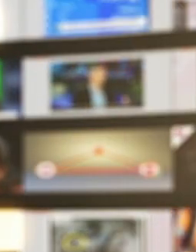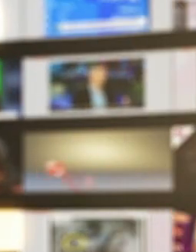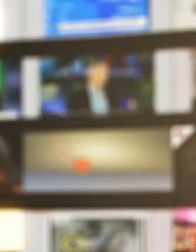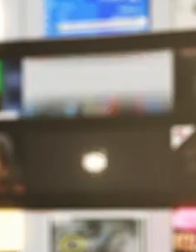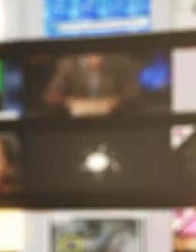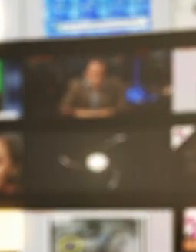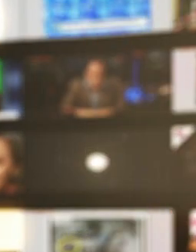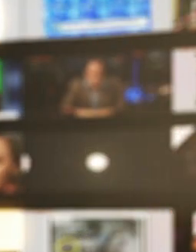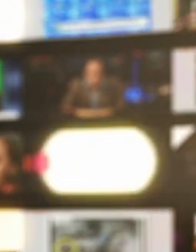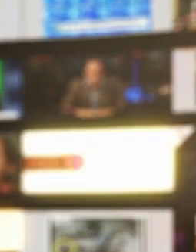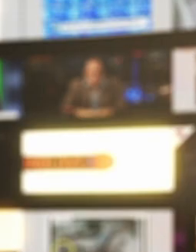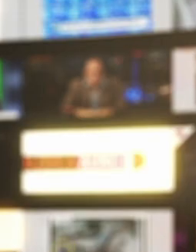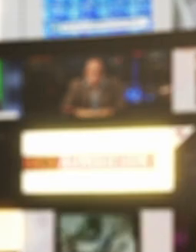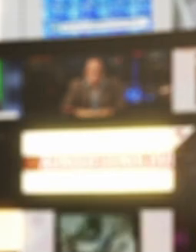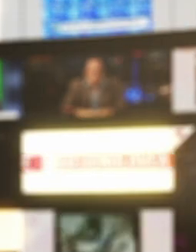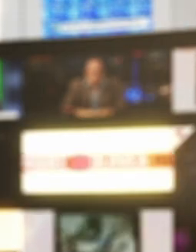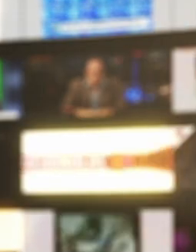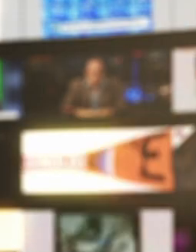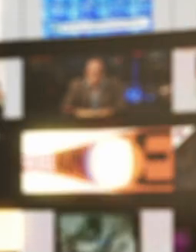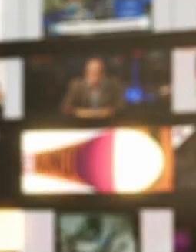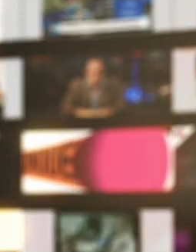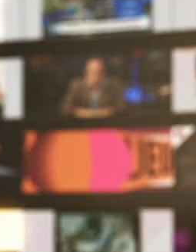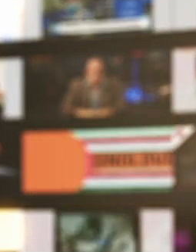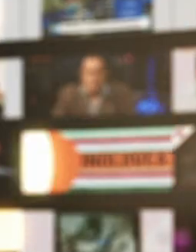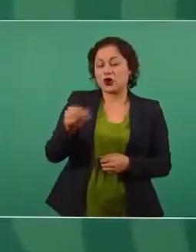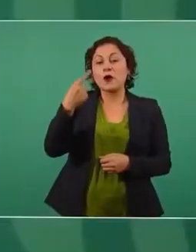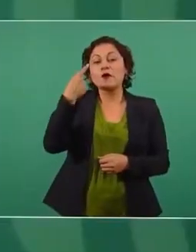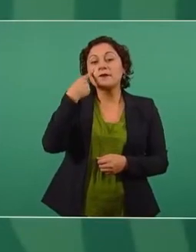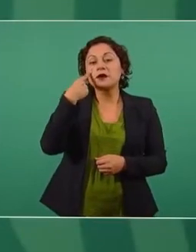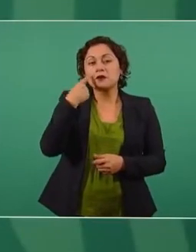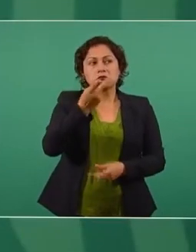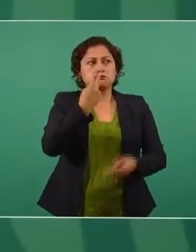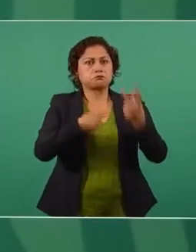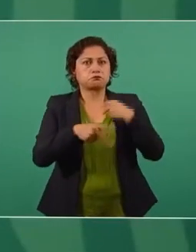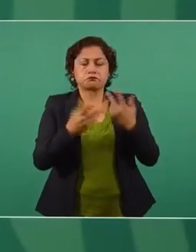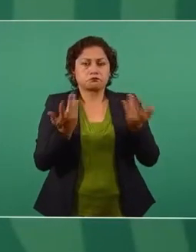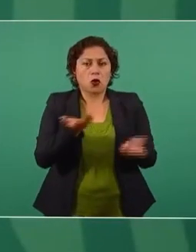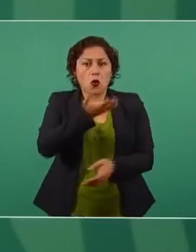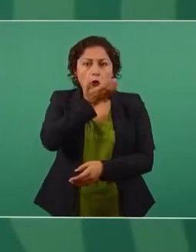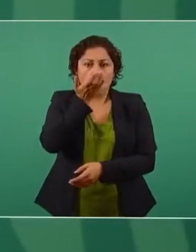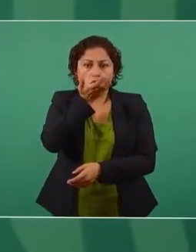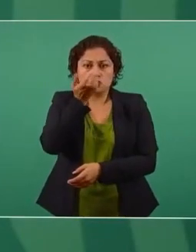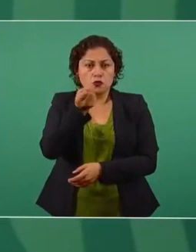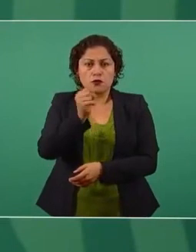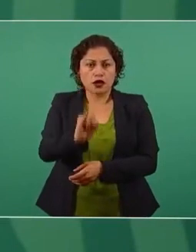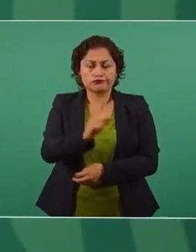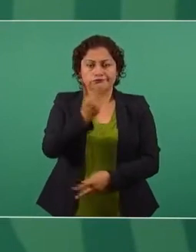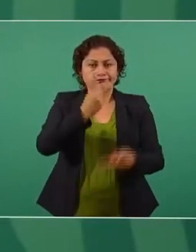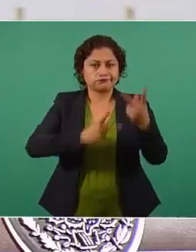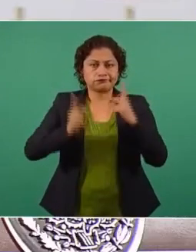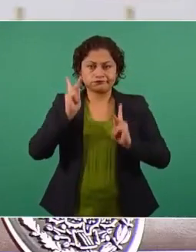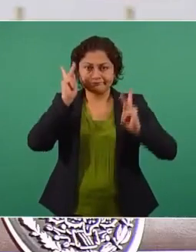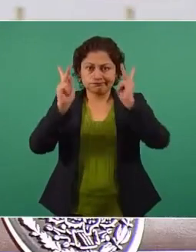porque #veda electoral. Pero ¿ustedes qué piensan de esto? Escriban en los comentarios. Por otra parte, ¿recuerdan lo del financiamiento del gobierno de Estados Unidos a